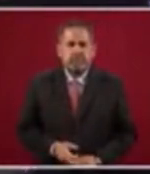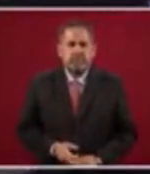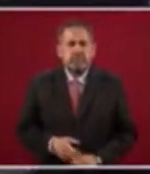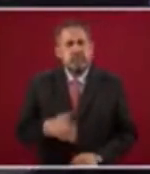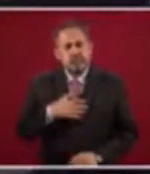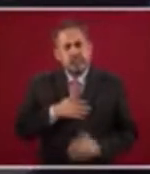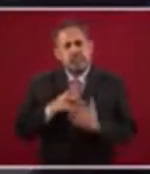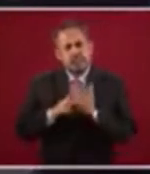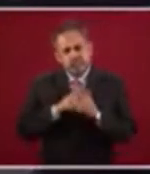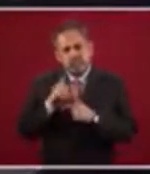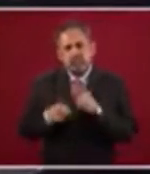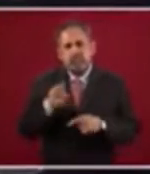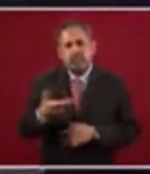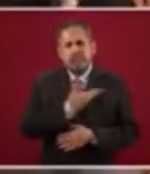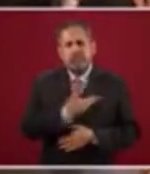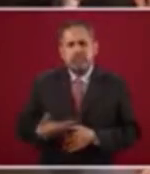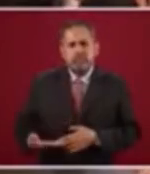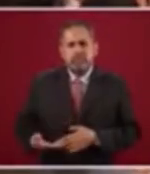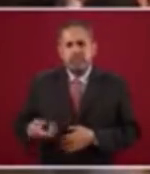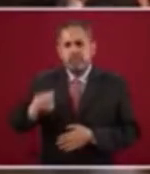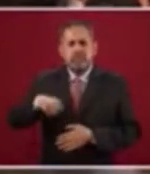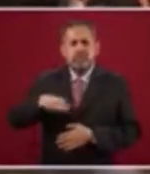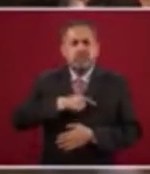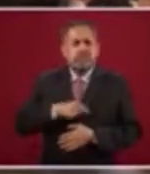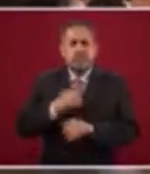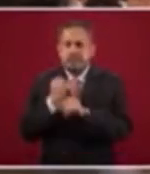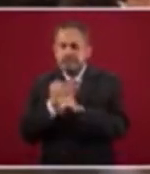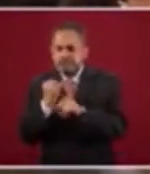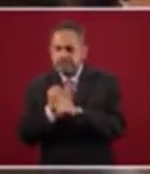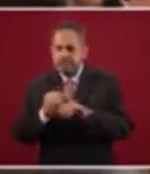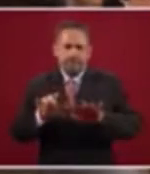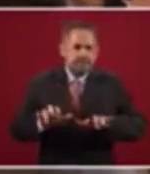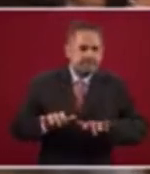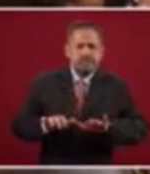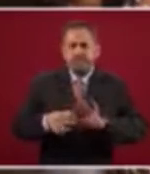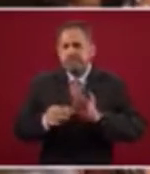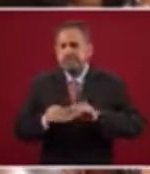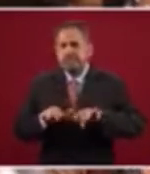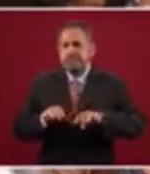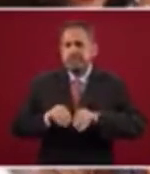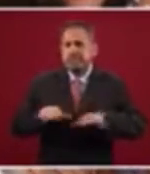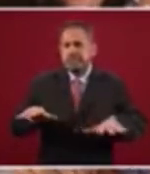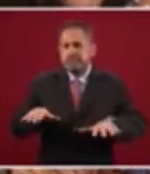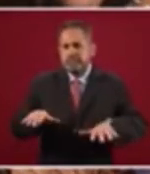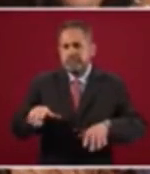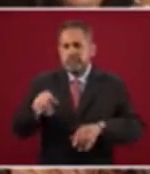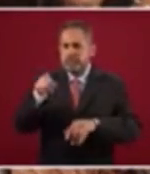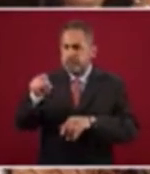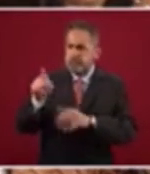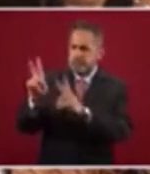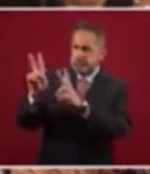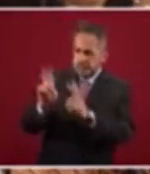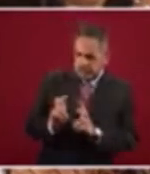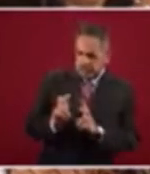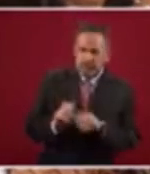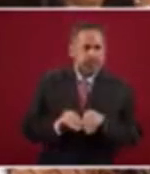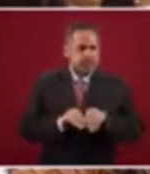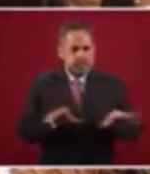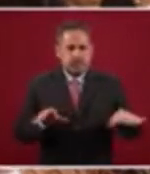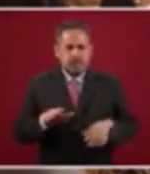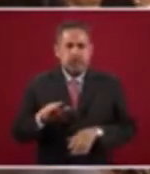Le vuelvo a repetir, presidente, nosotros como redes sociales utilizamos su contenido que viene